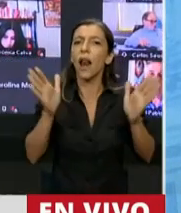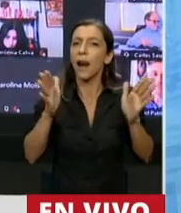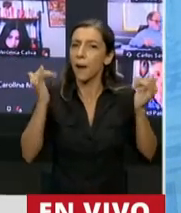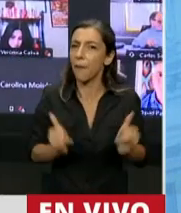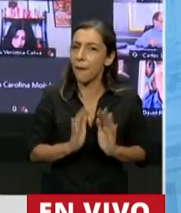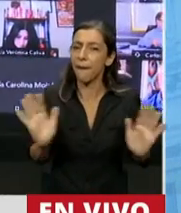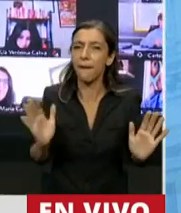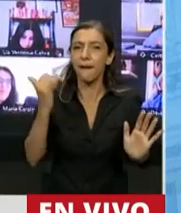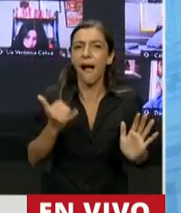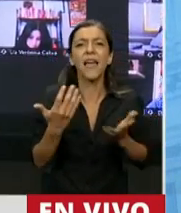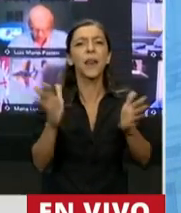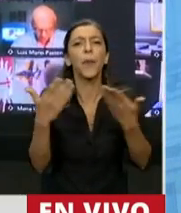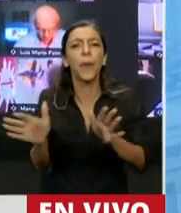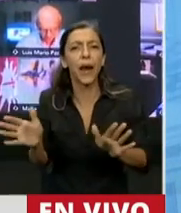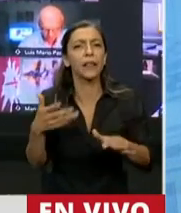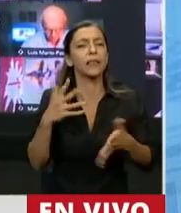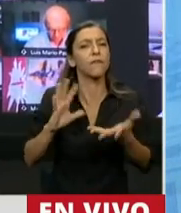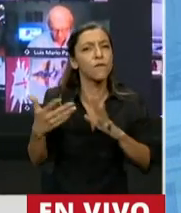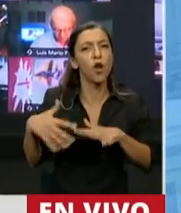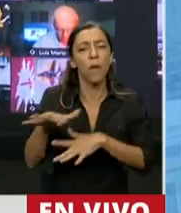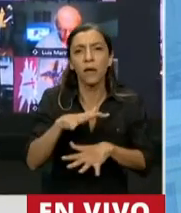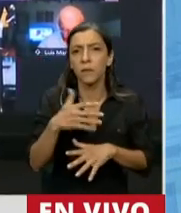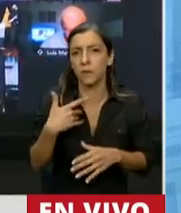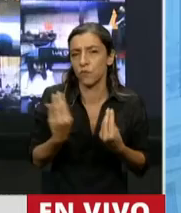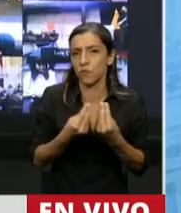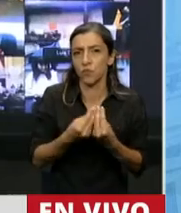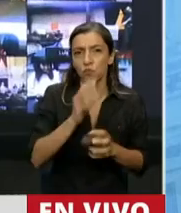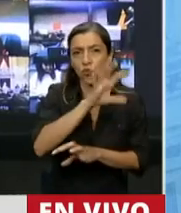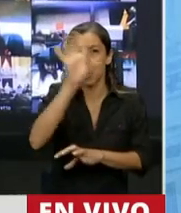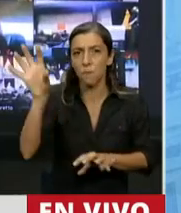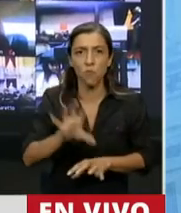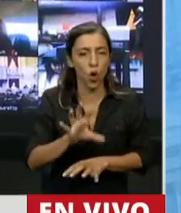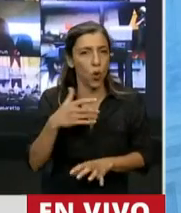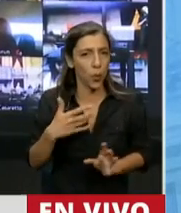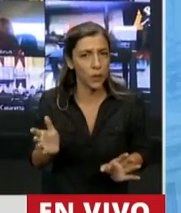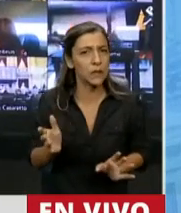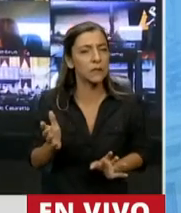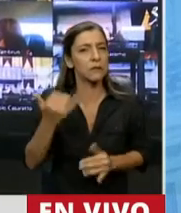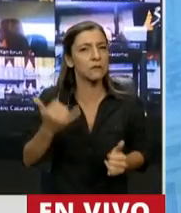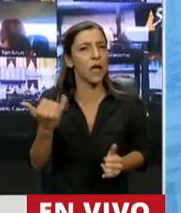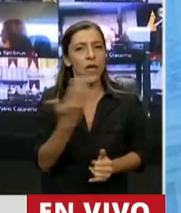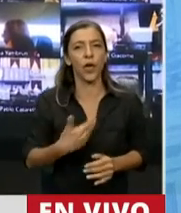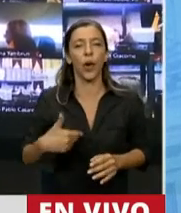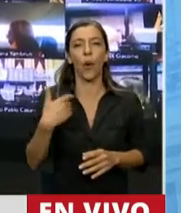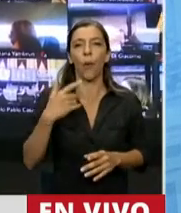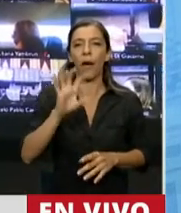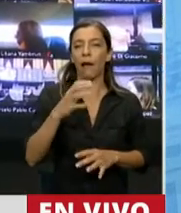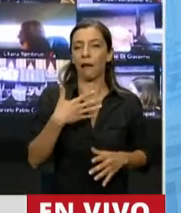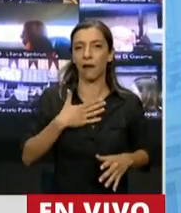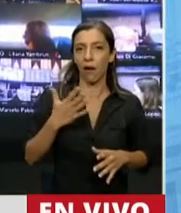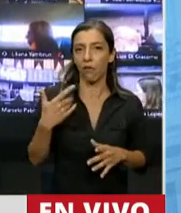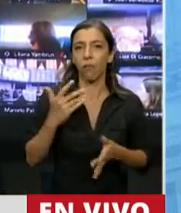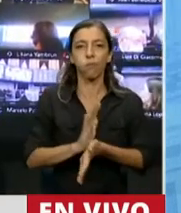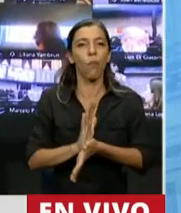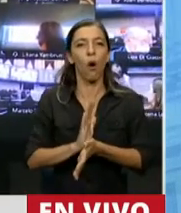bienes de las personas y cómo en muchas provincias del país gobiernos feudales si bien en ese sentido